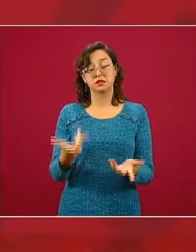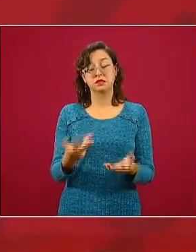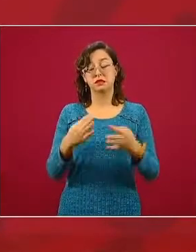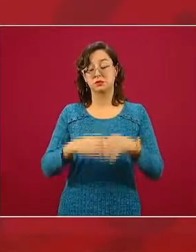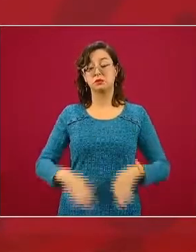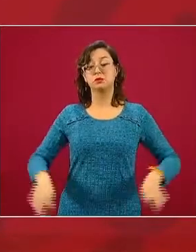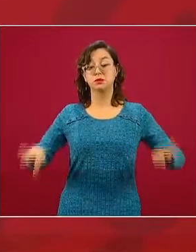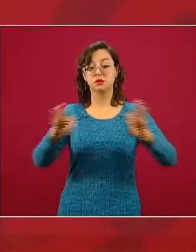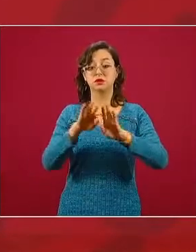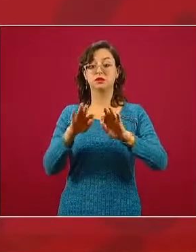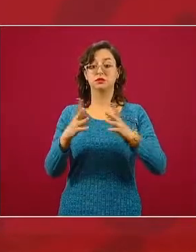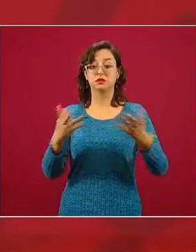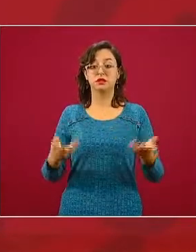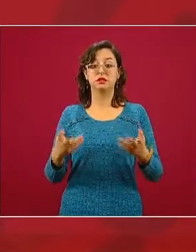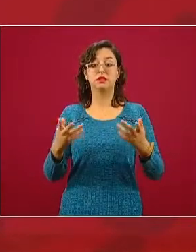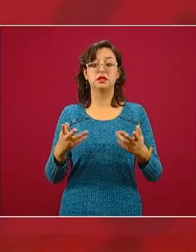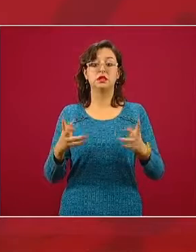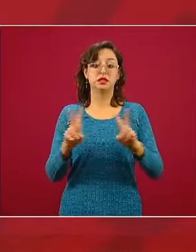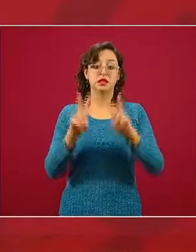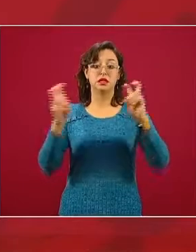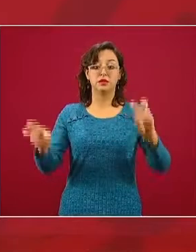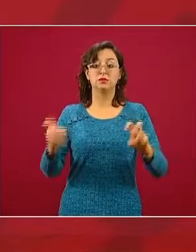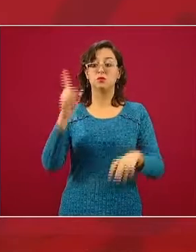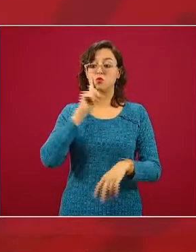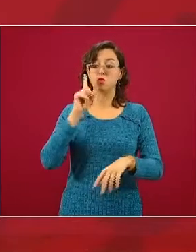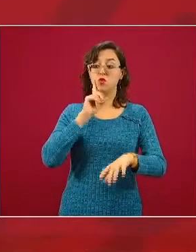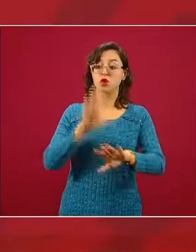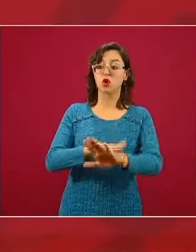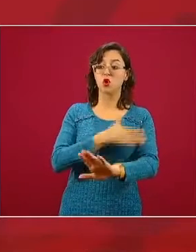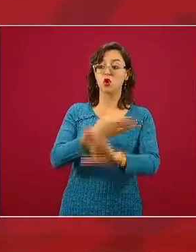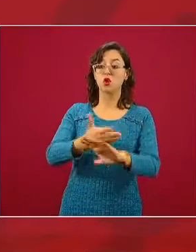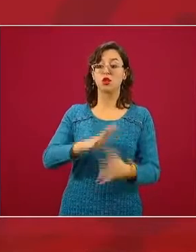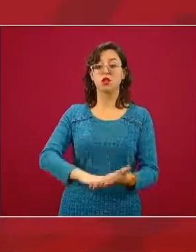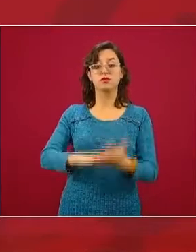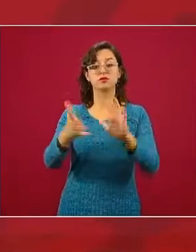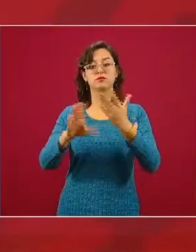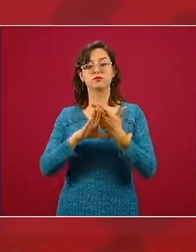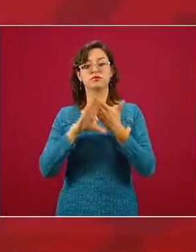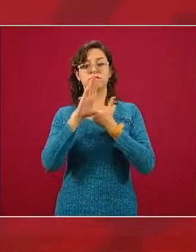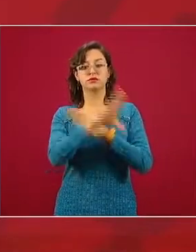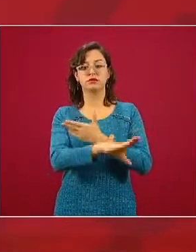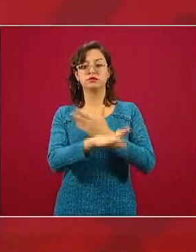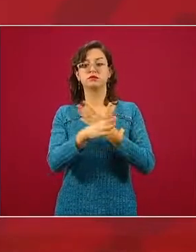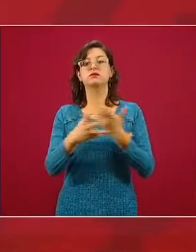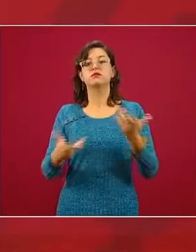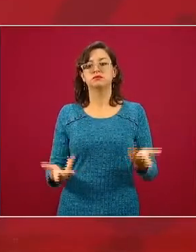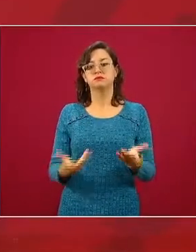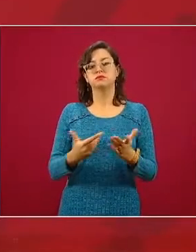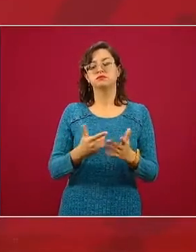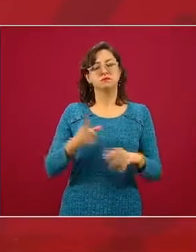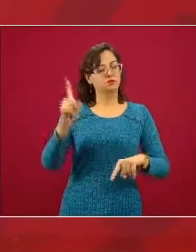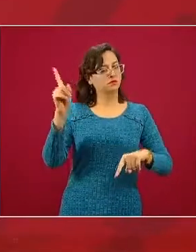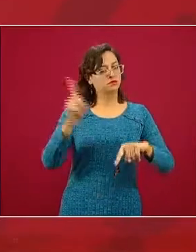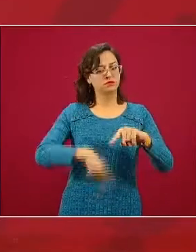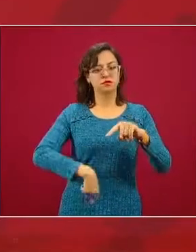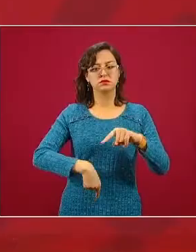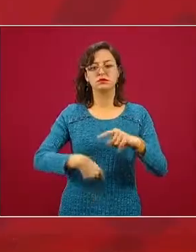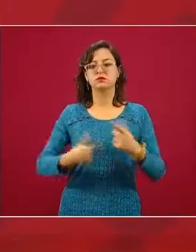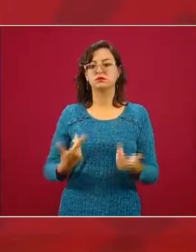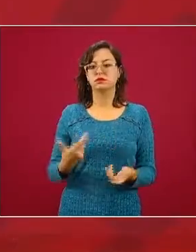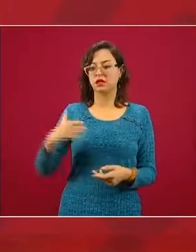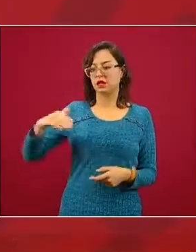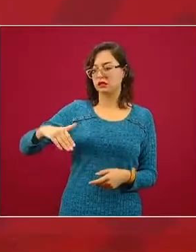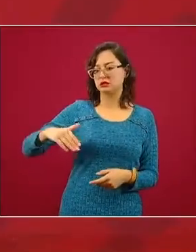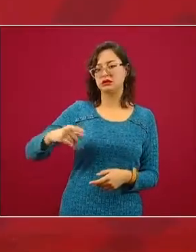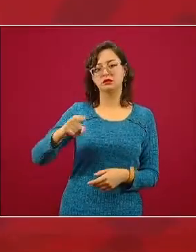importantes que tienen que ver con la prevención de la violencia contra las mujeres y su posible eliminación o erradicación, que usted comentaba hace